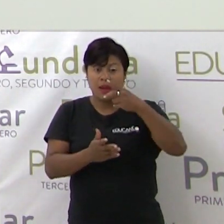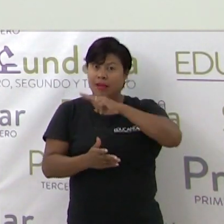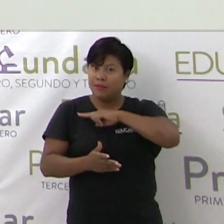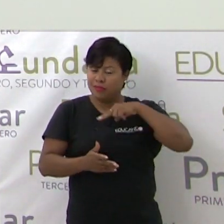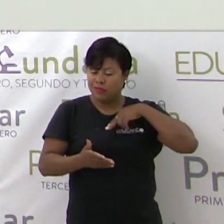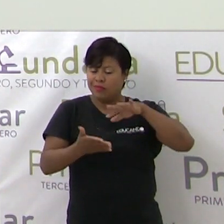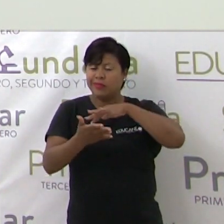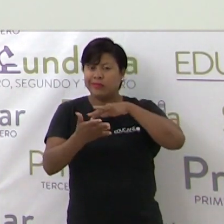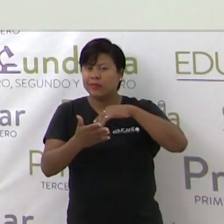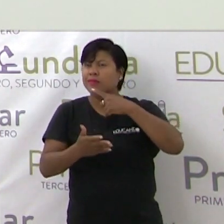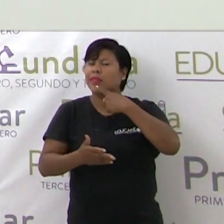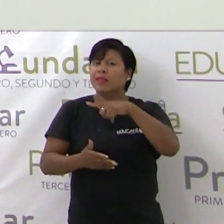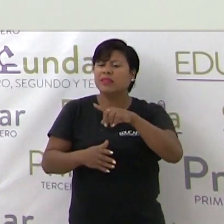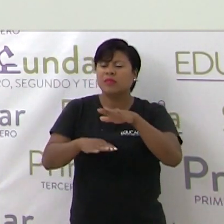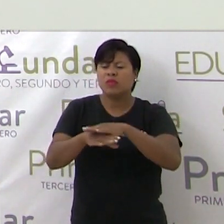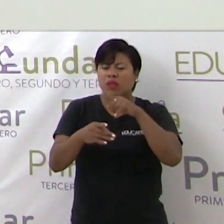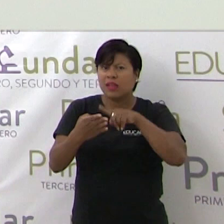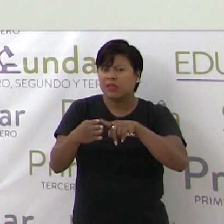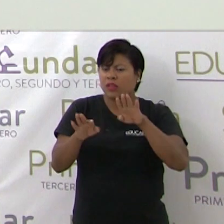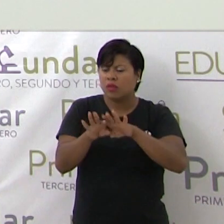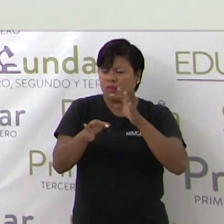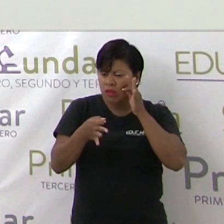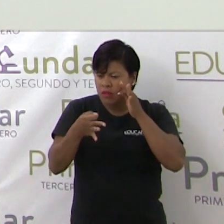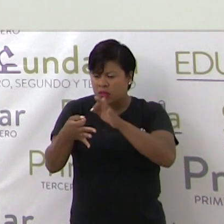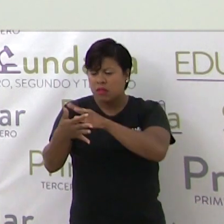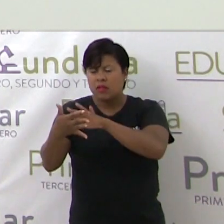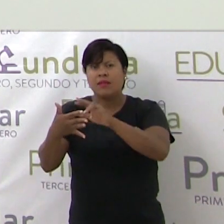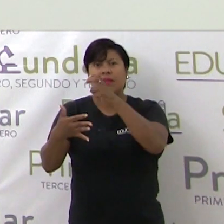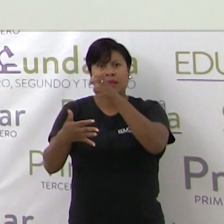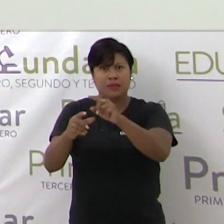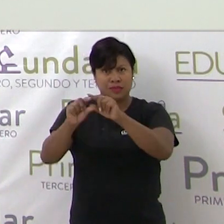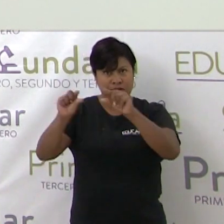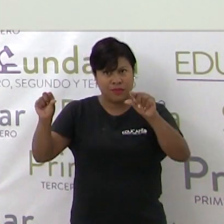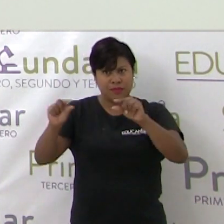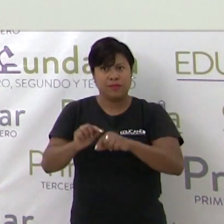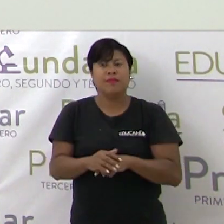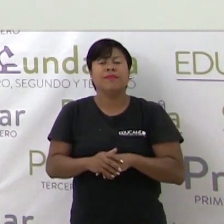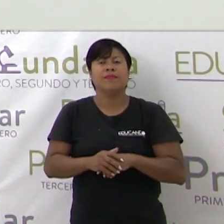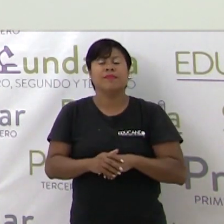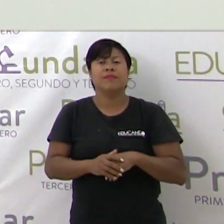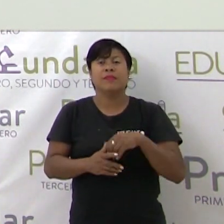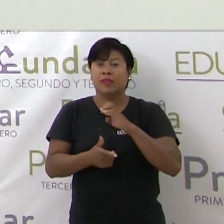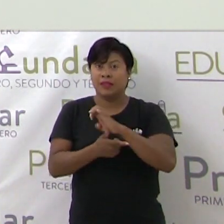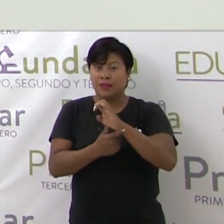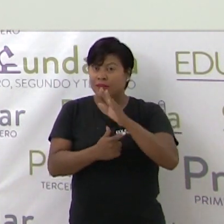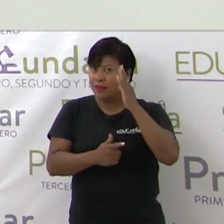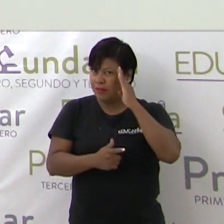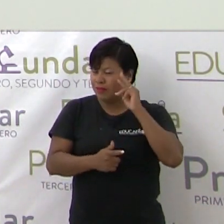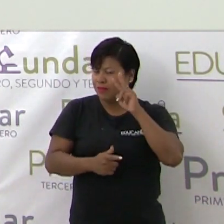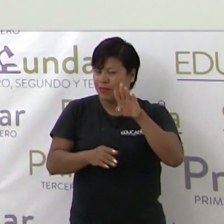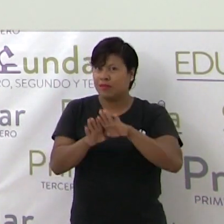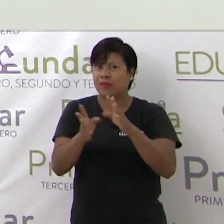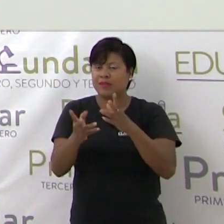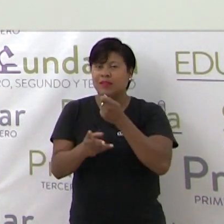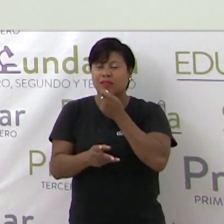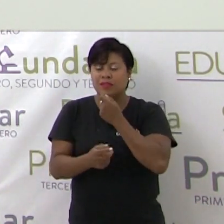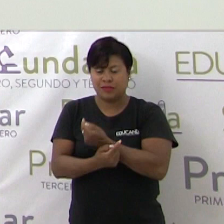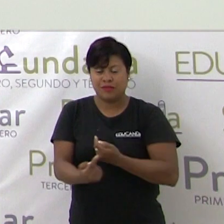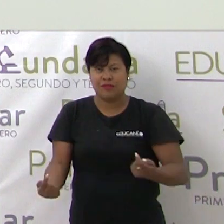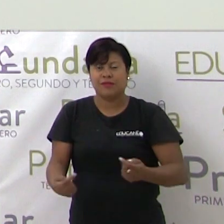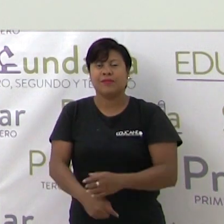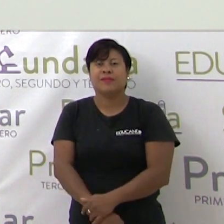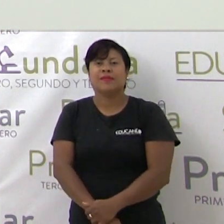y decir por qué le llamó la atención esa parte. Entonces, conozcamos cómo lo hicieron los niños en esta ocasión.